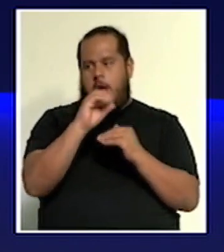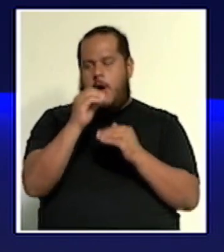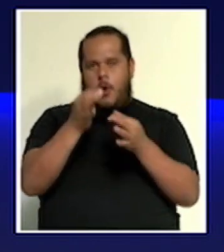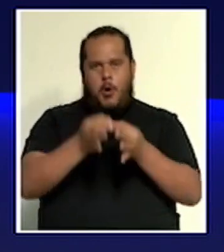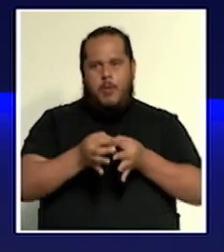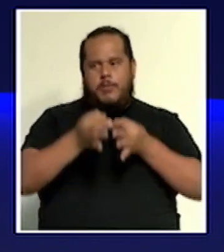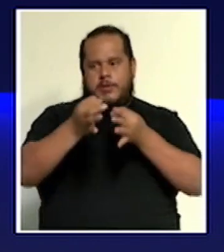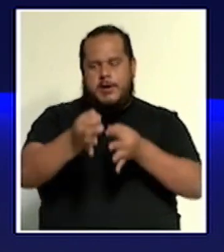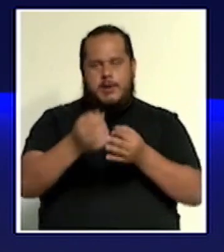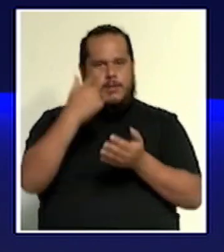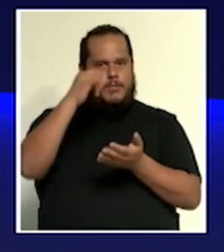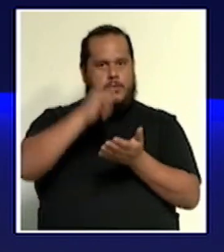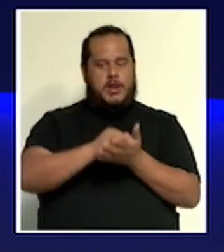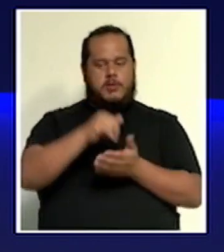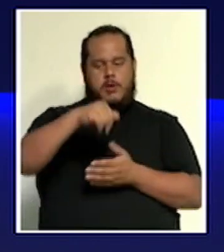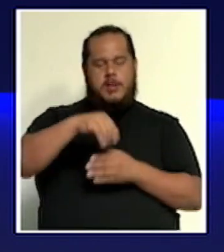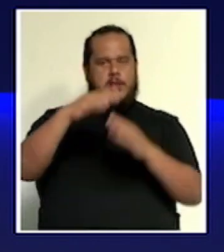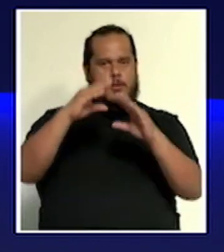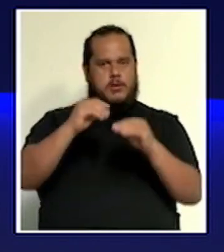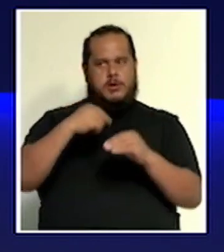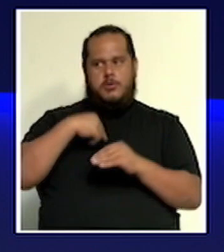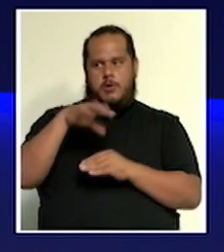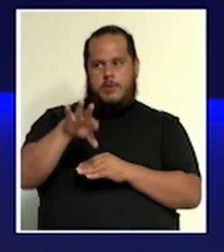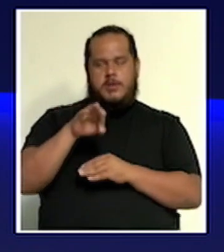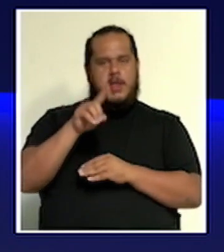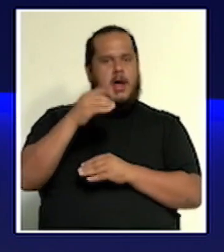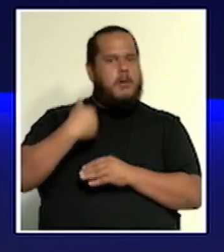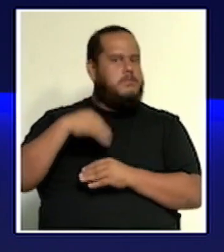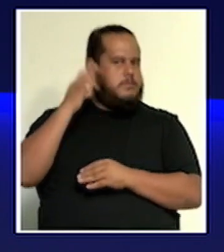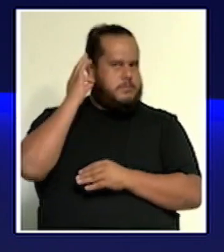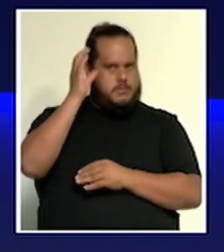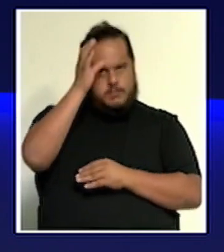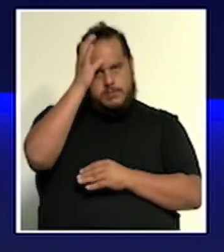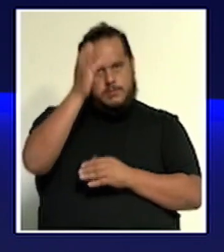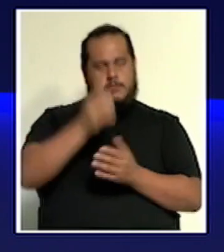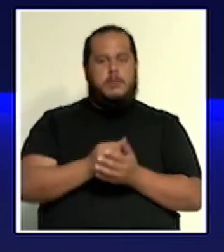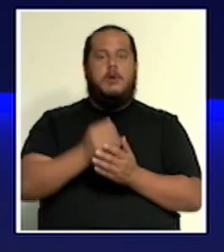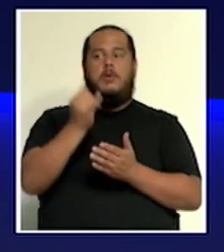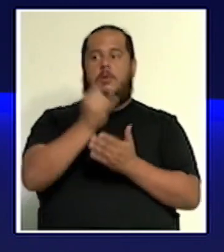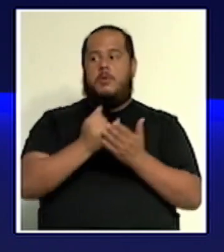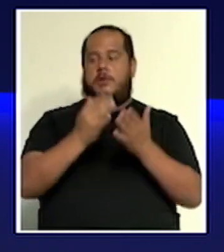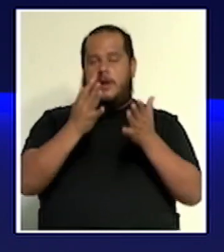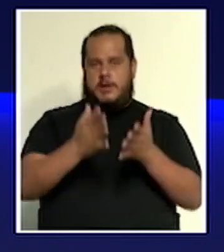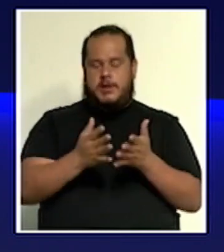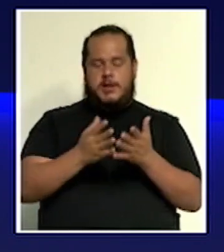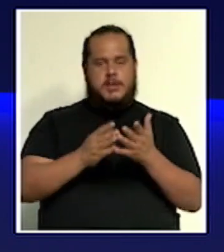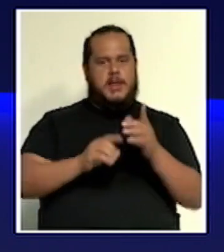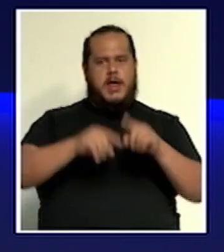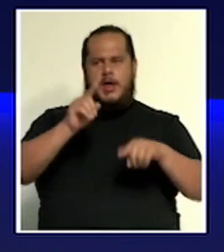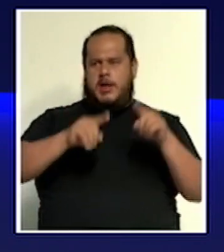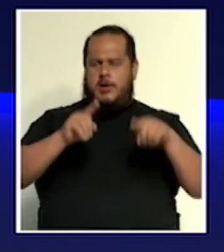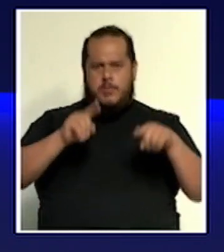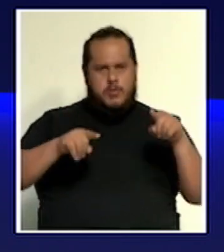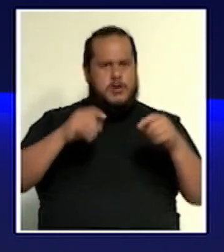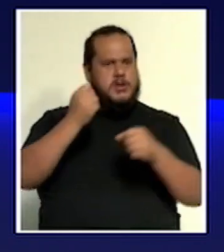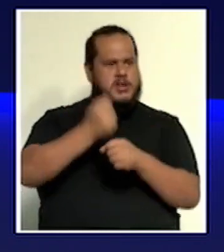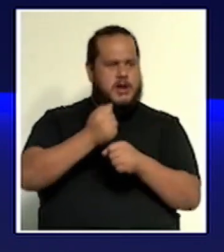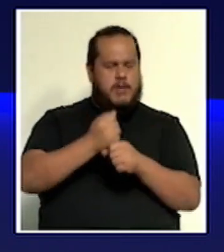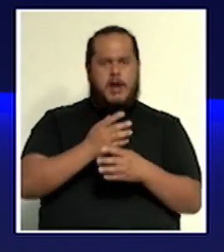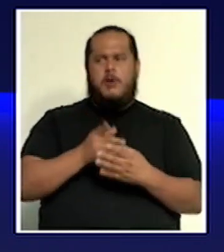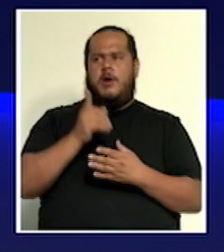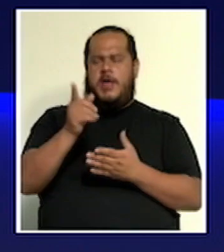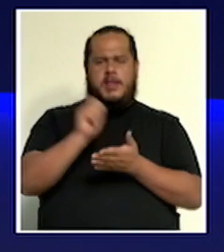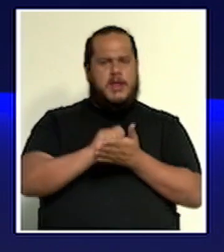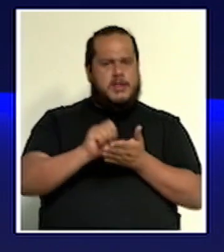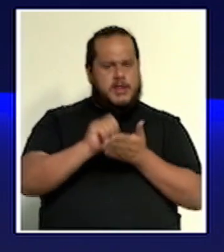eso, esta noche invité a una señora de la cultura, una artista multifacética, muy talentosa,